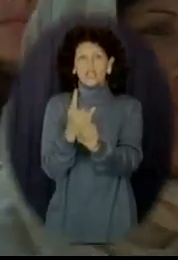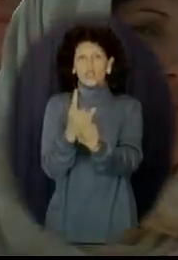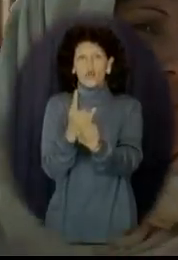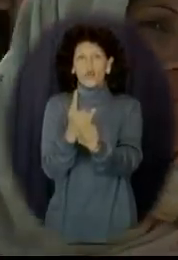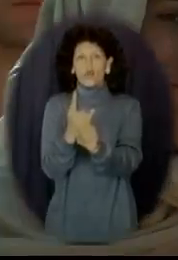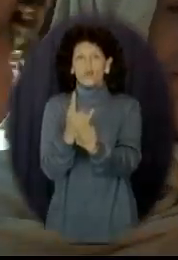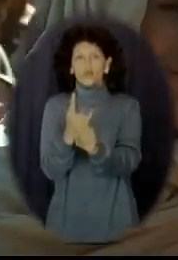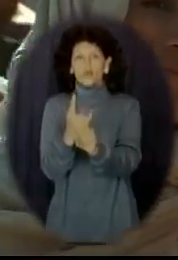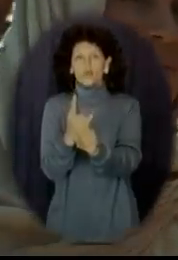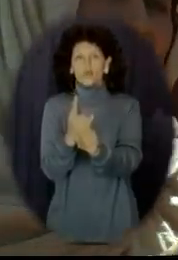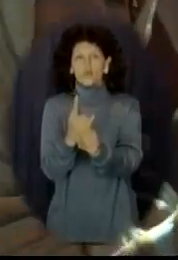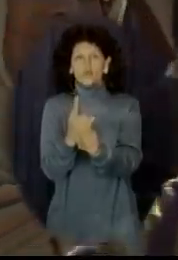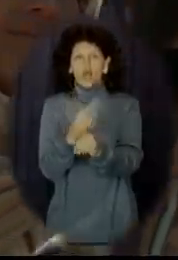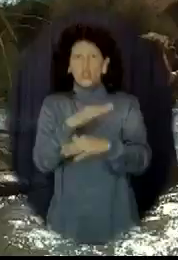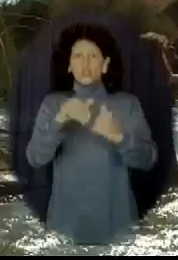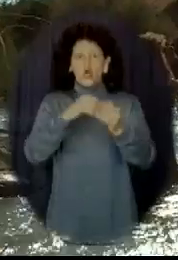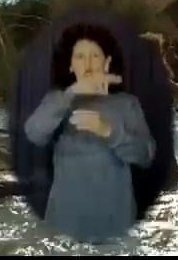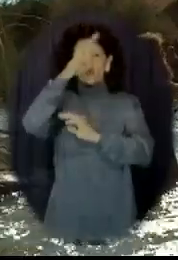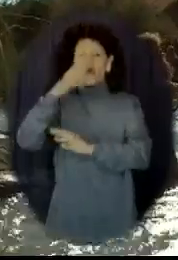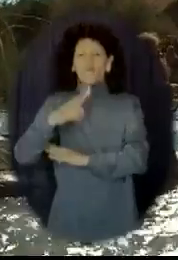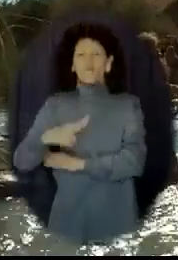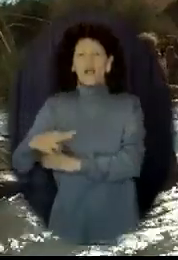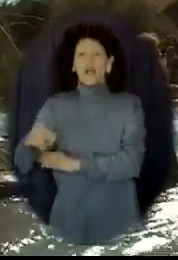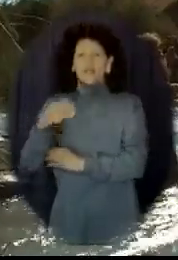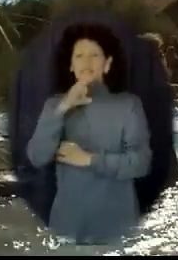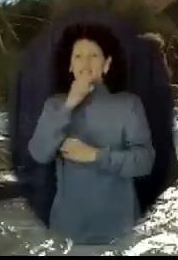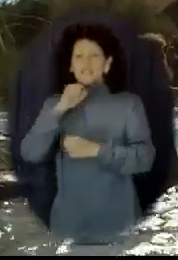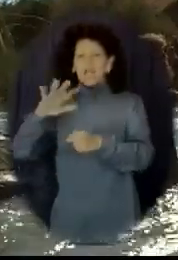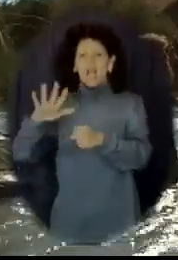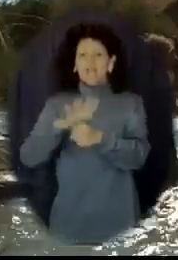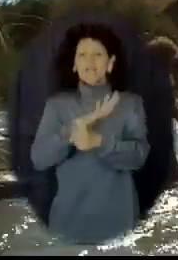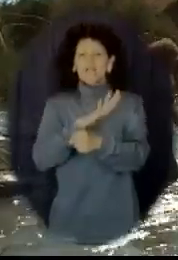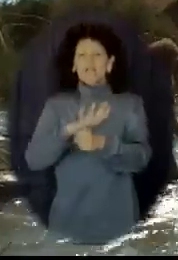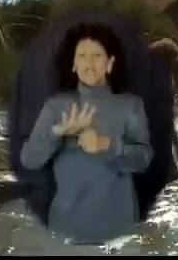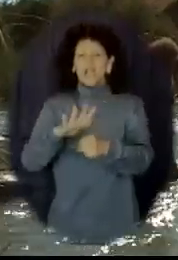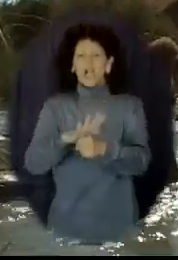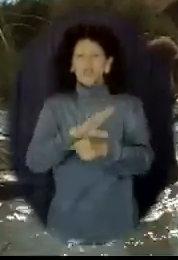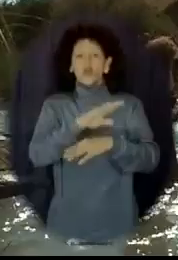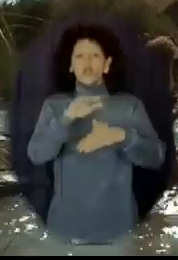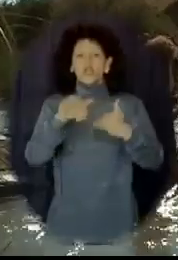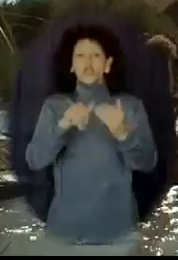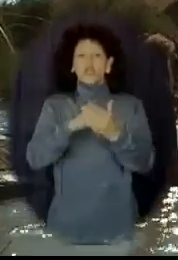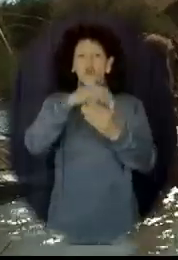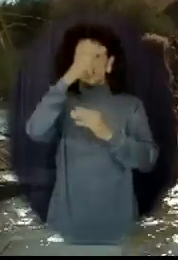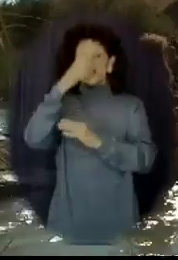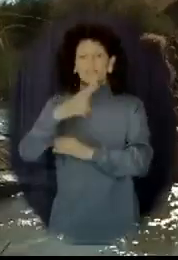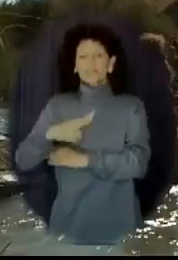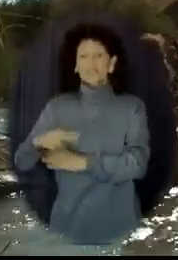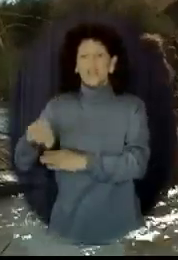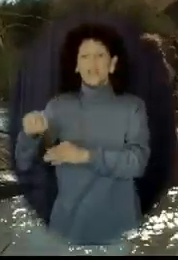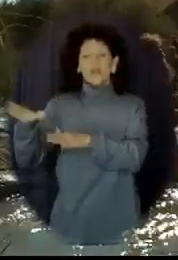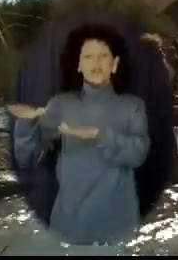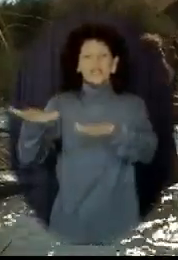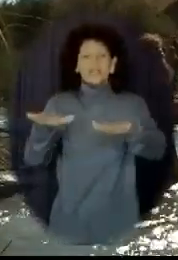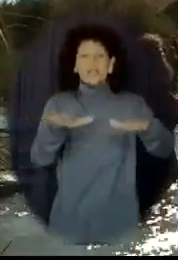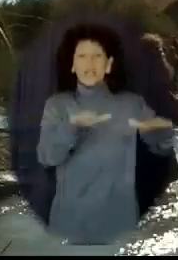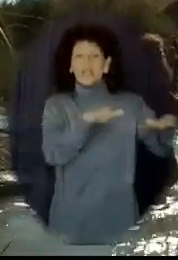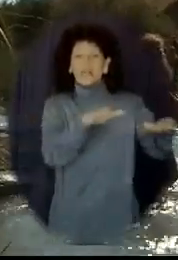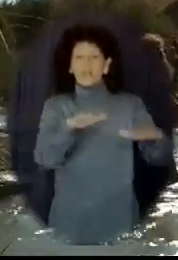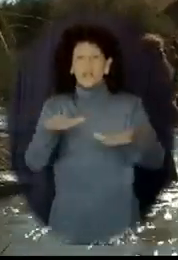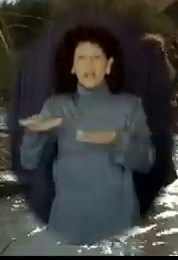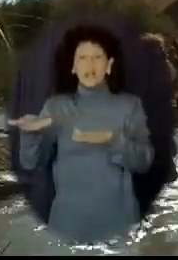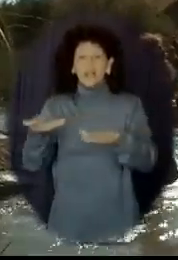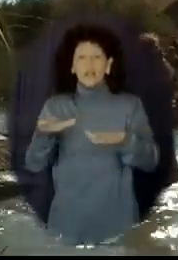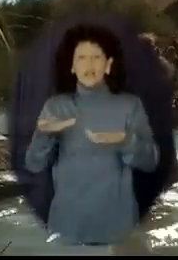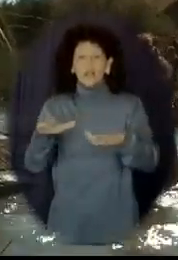un camino recto! ¡Todo valle será rellenado! ¡Todo cerro y